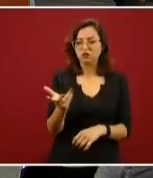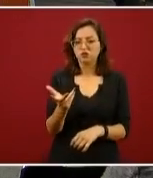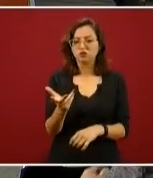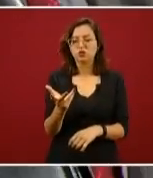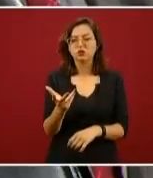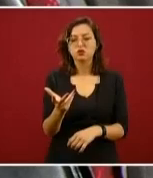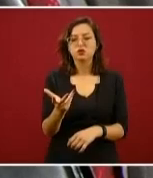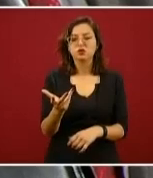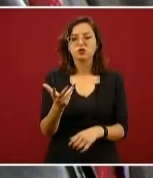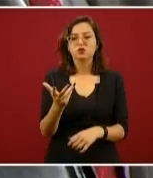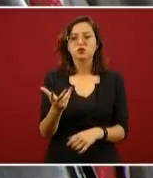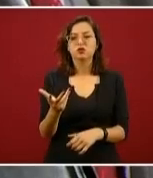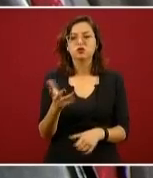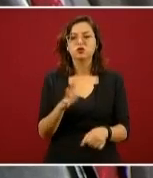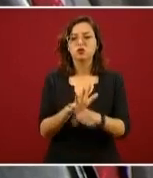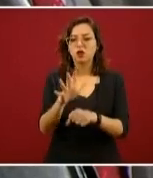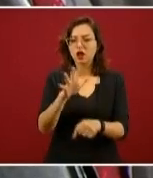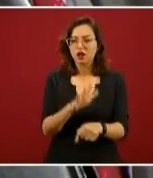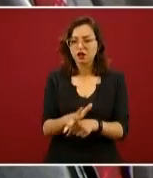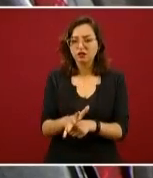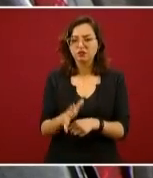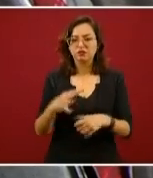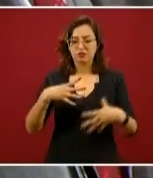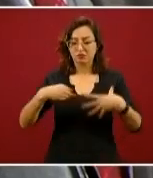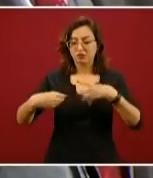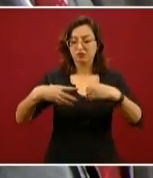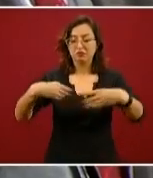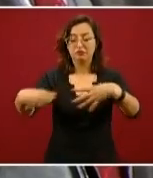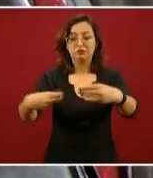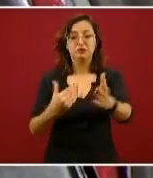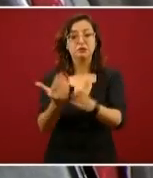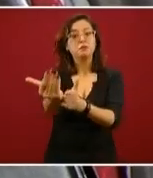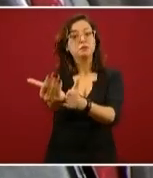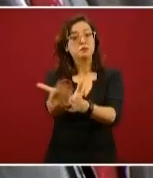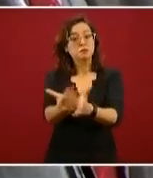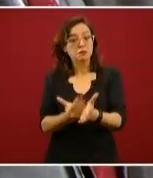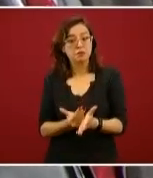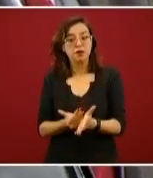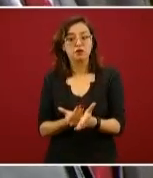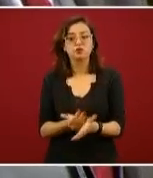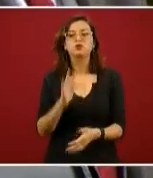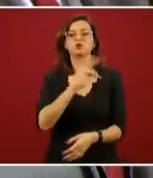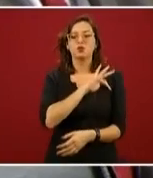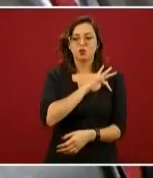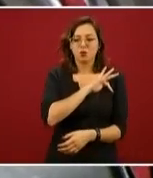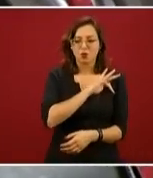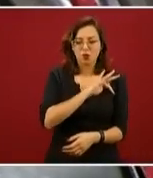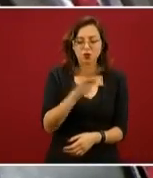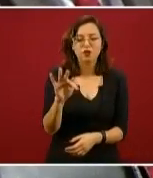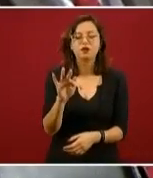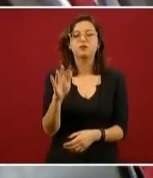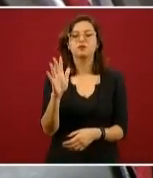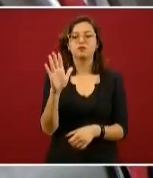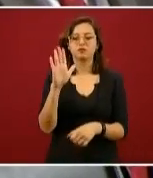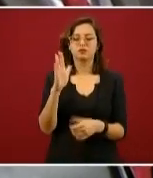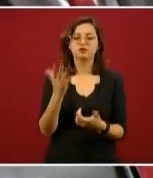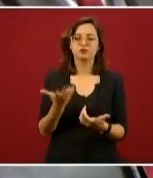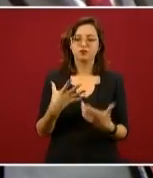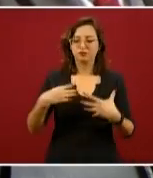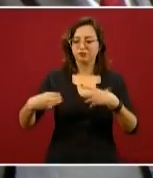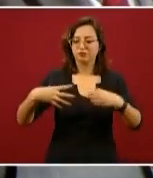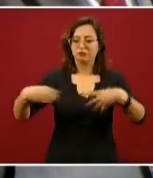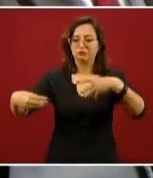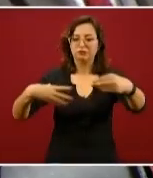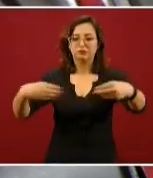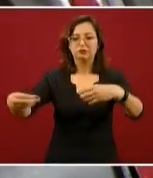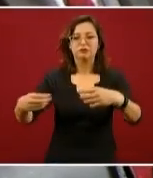al capítulo técnico de mitigación comunitaria y nos van a permitir ser aún más eficientes en reducir la